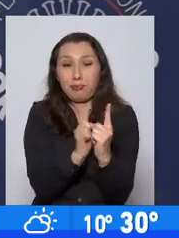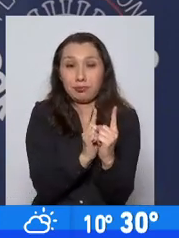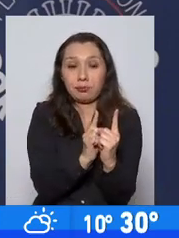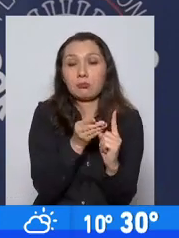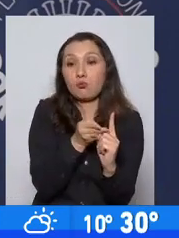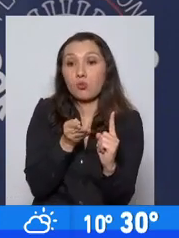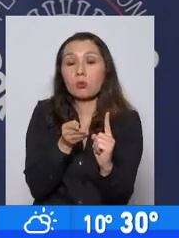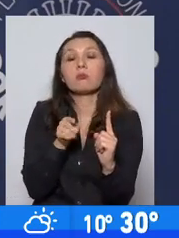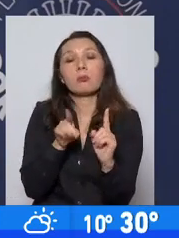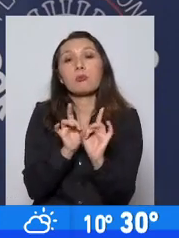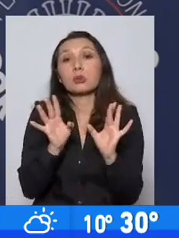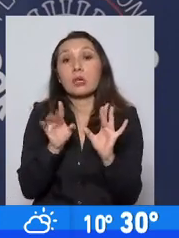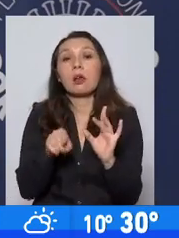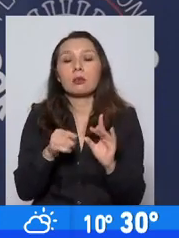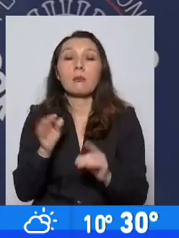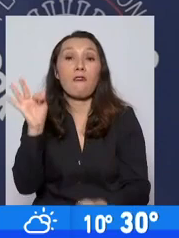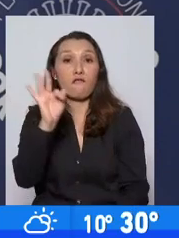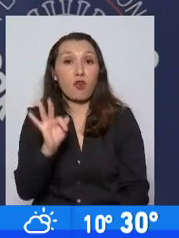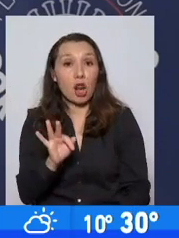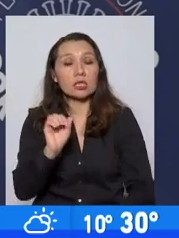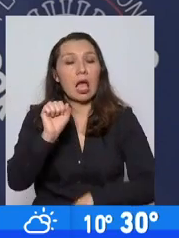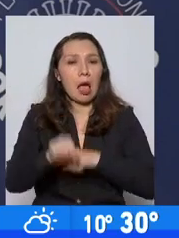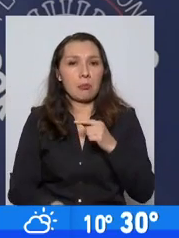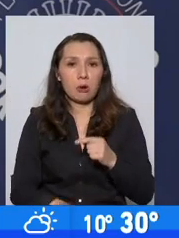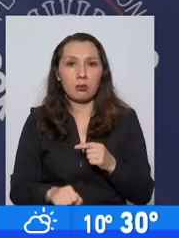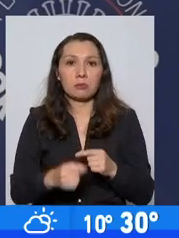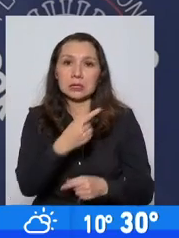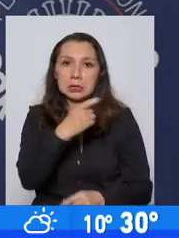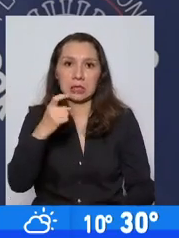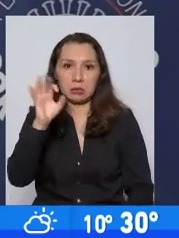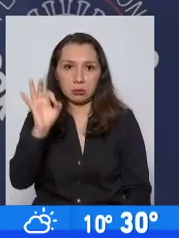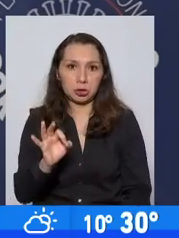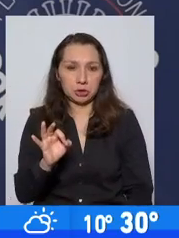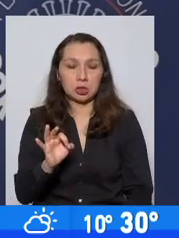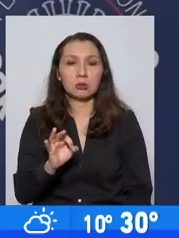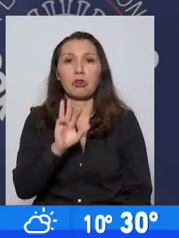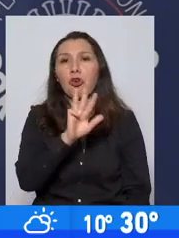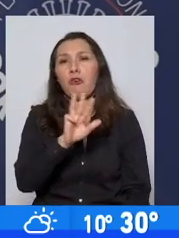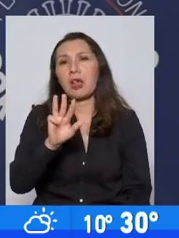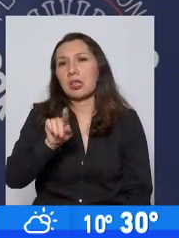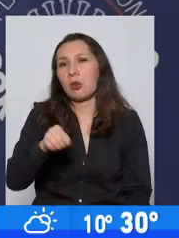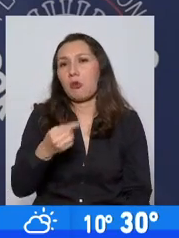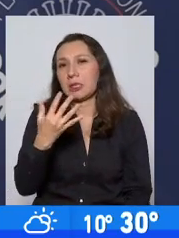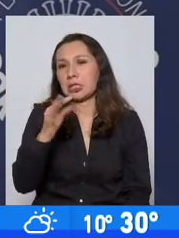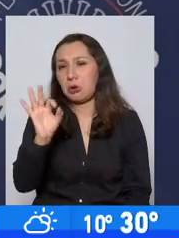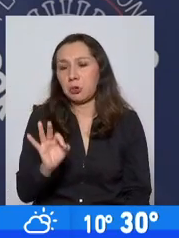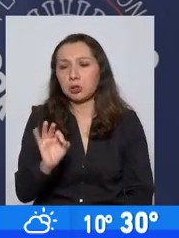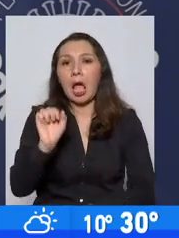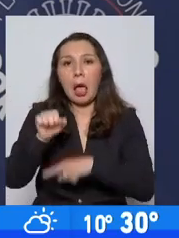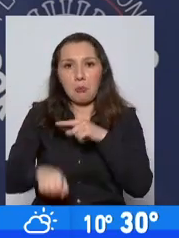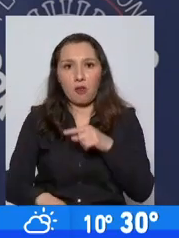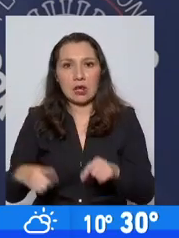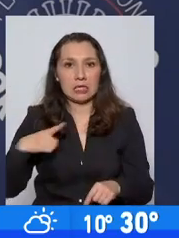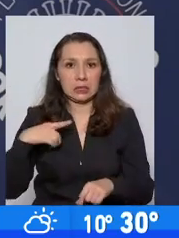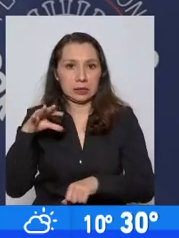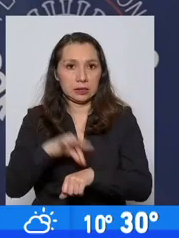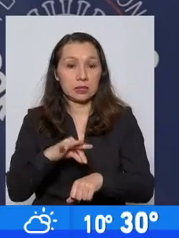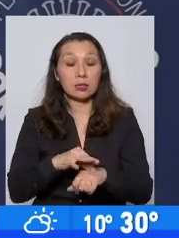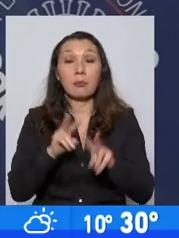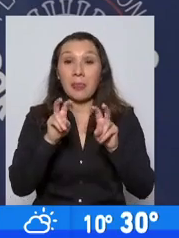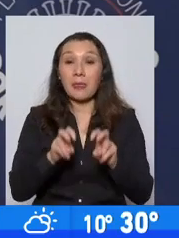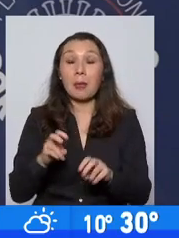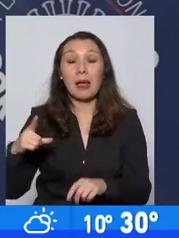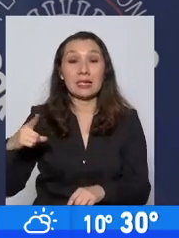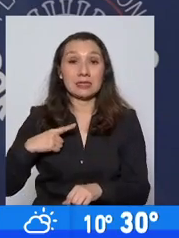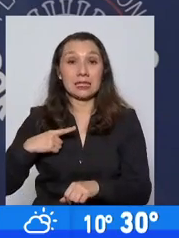estrechos, del punto de vista de FONASA se han aprobado prácticamente el 100%, 99,5%, y en relación a las